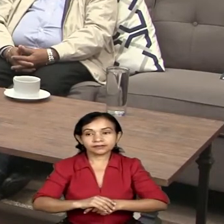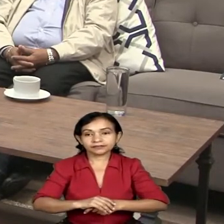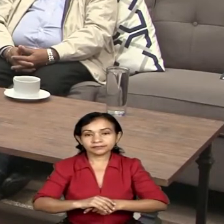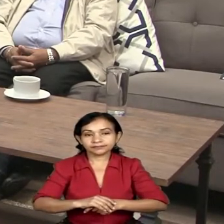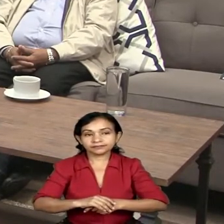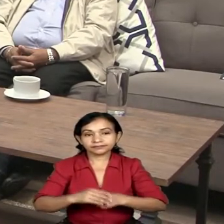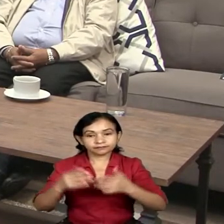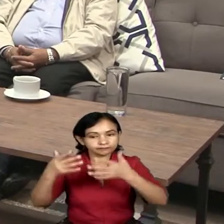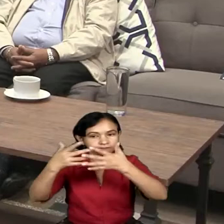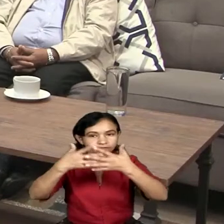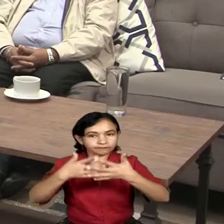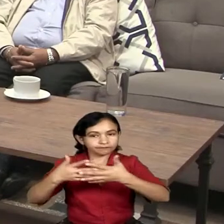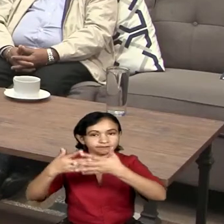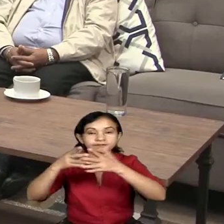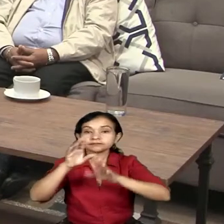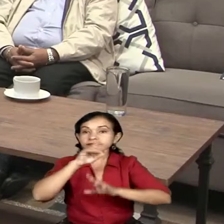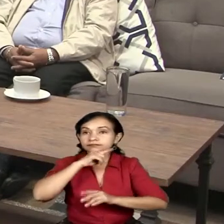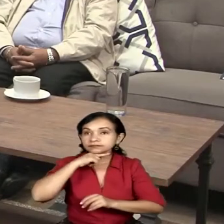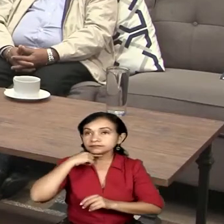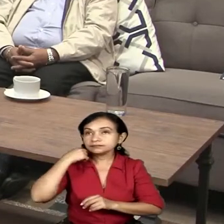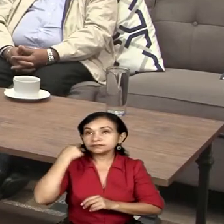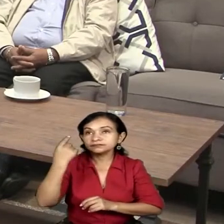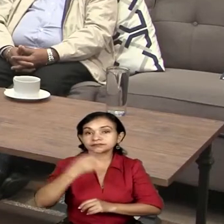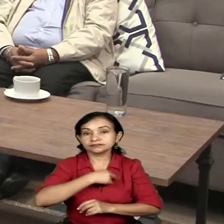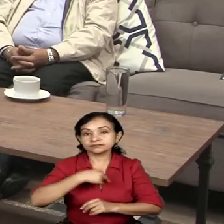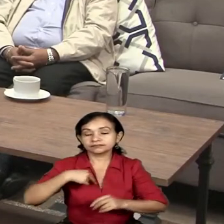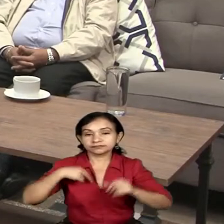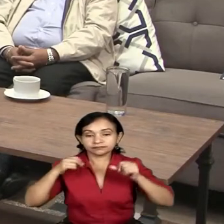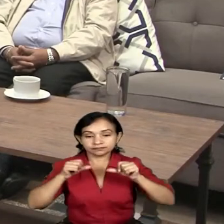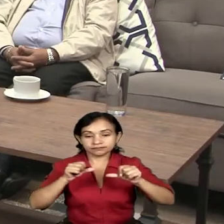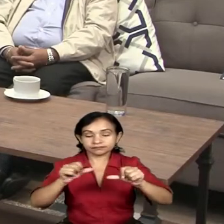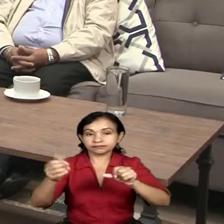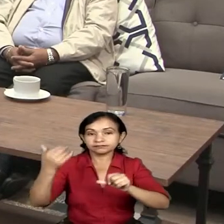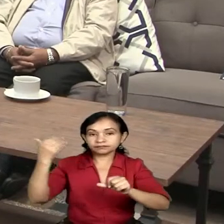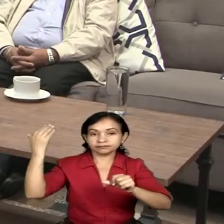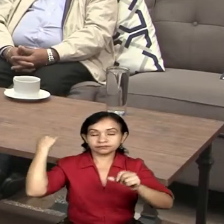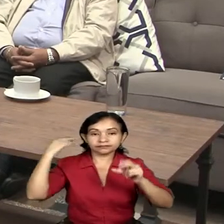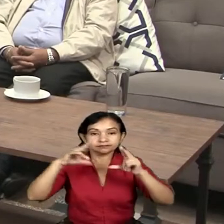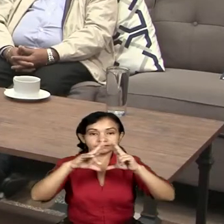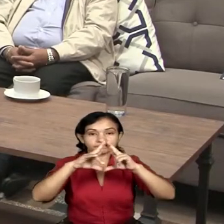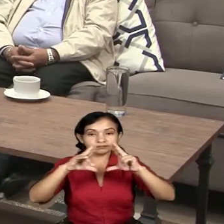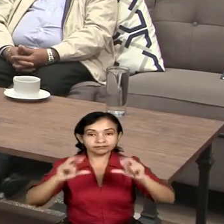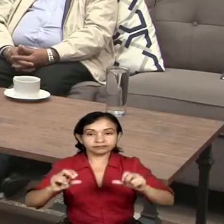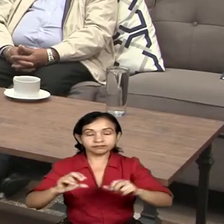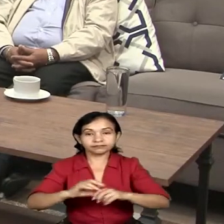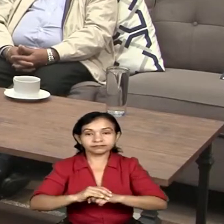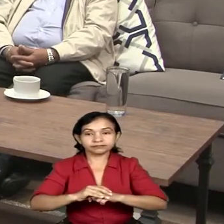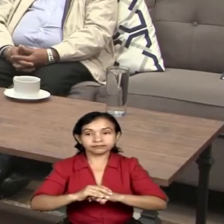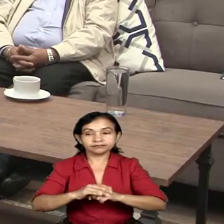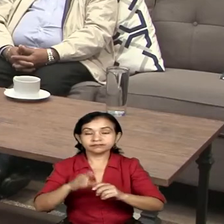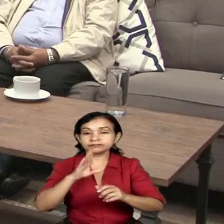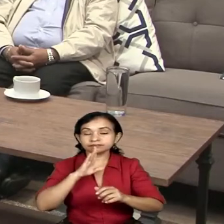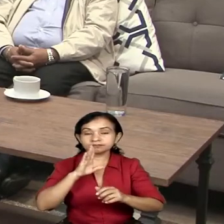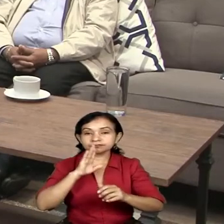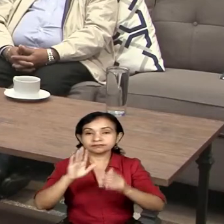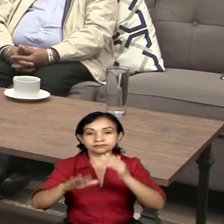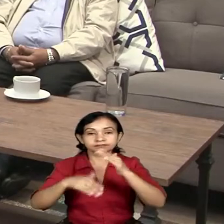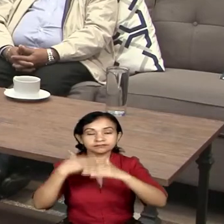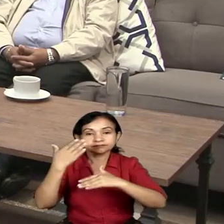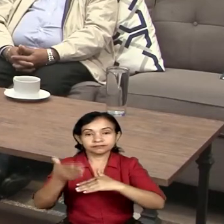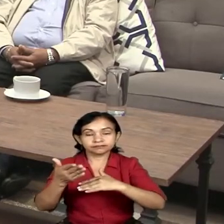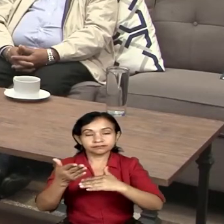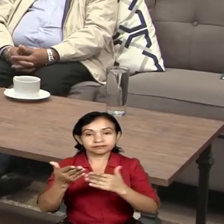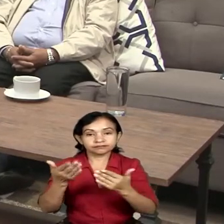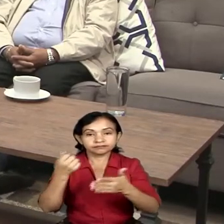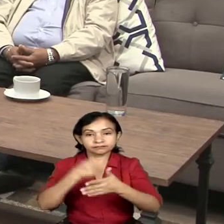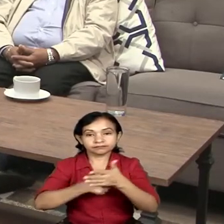contra los Estados Unidos, realmente ha sido una continuidad a lo largo de la historia de Nicaragua. Entonces, queremos que nos hable de ese contexto de lucha y de